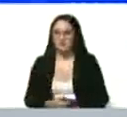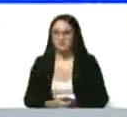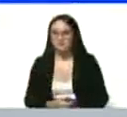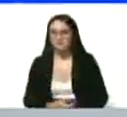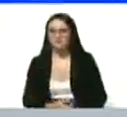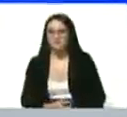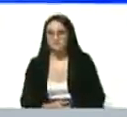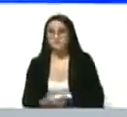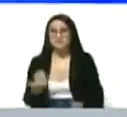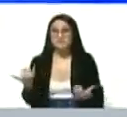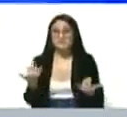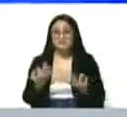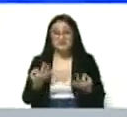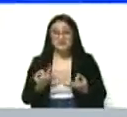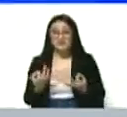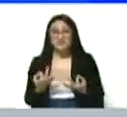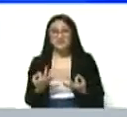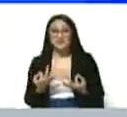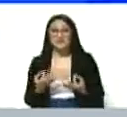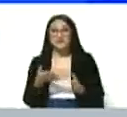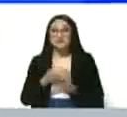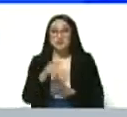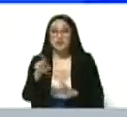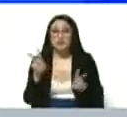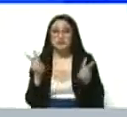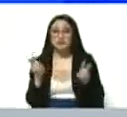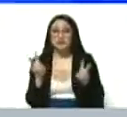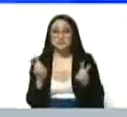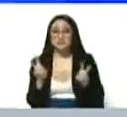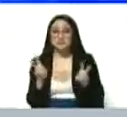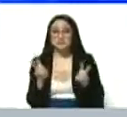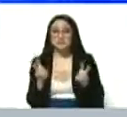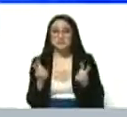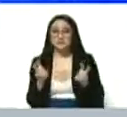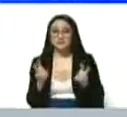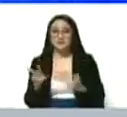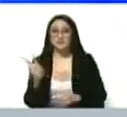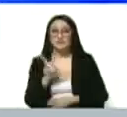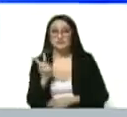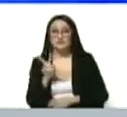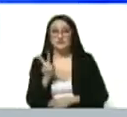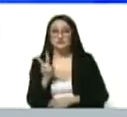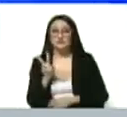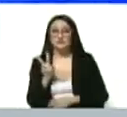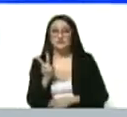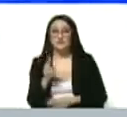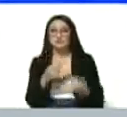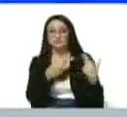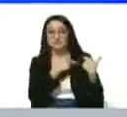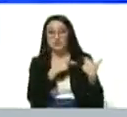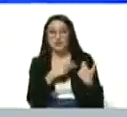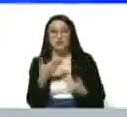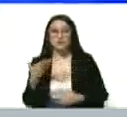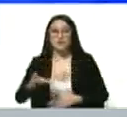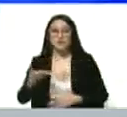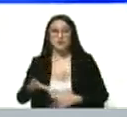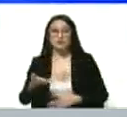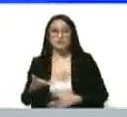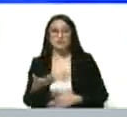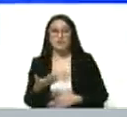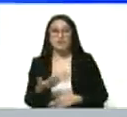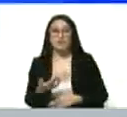Es necesario insistir sobre este importante punto. Venezuela juega un rol clave en nuestro